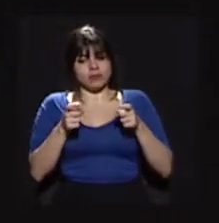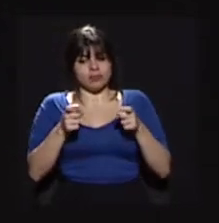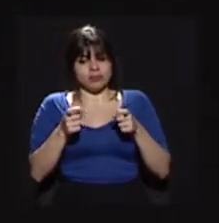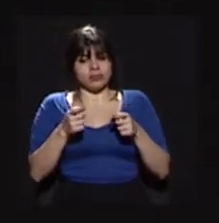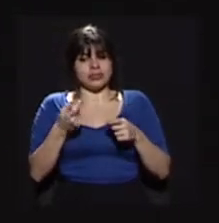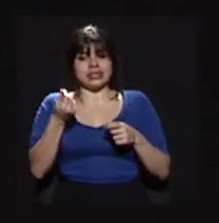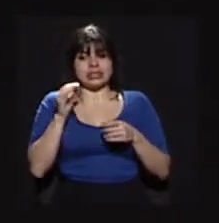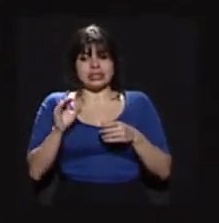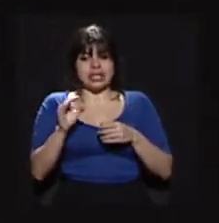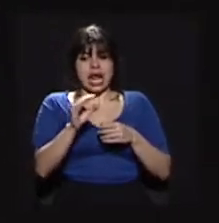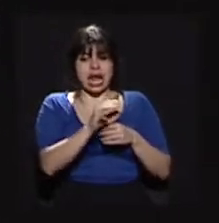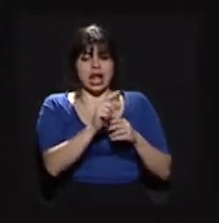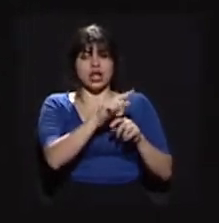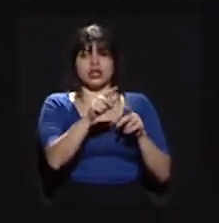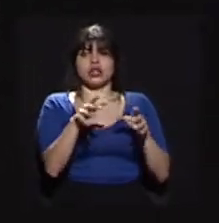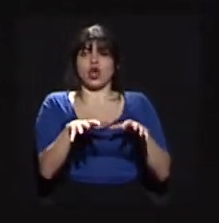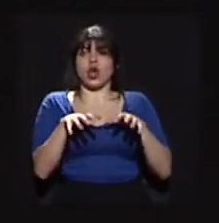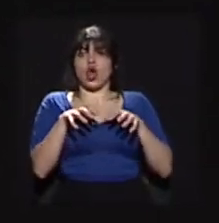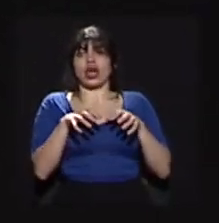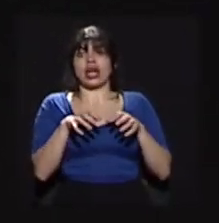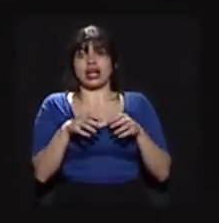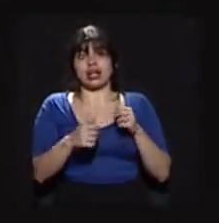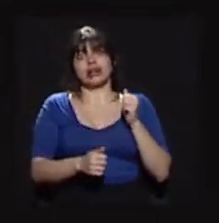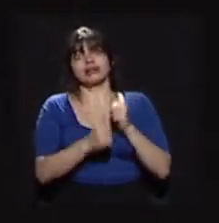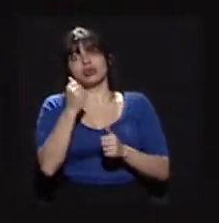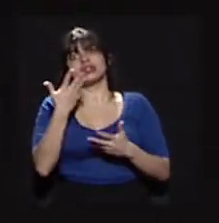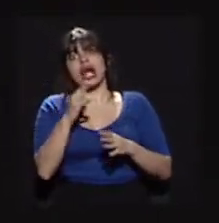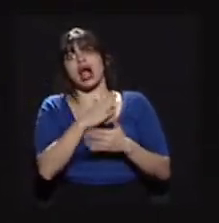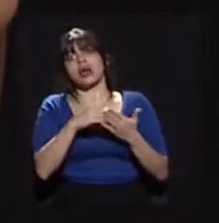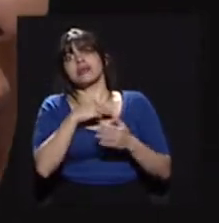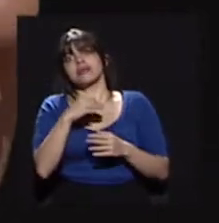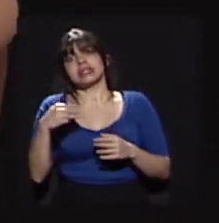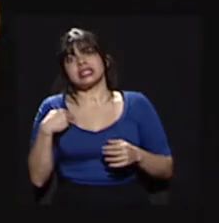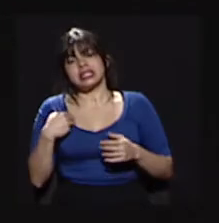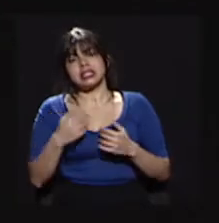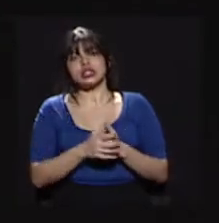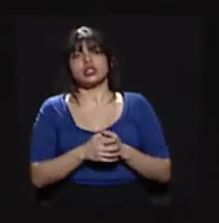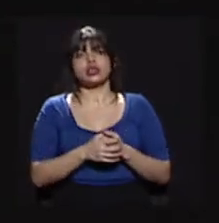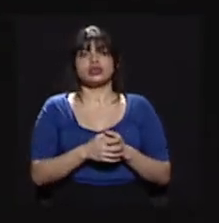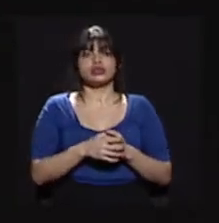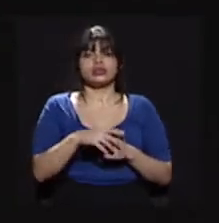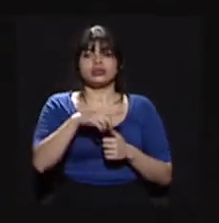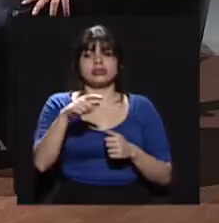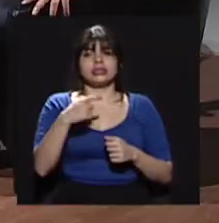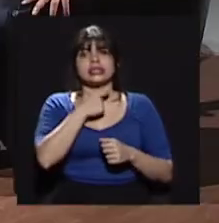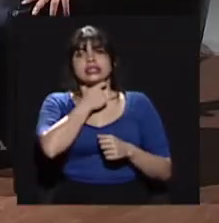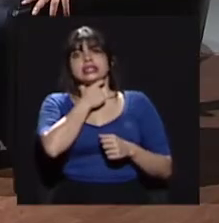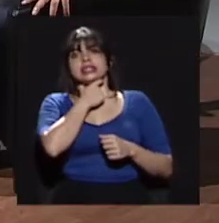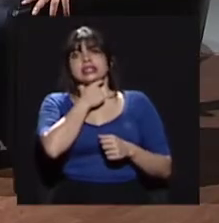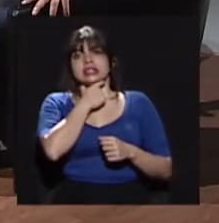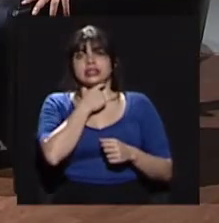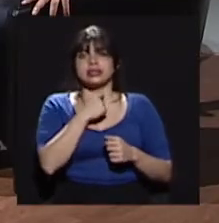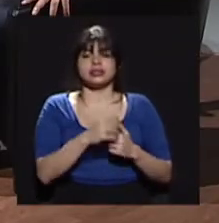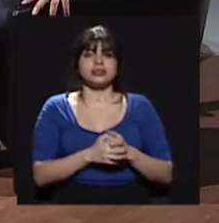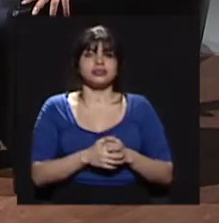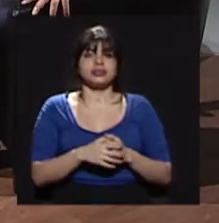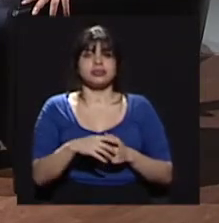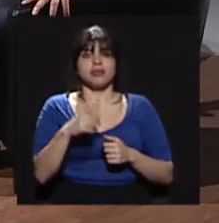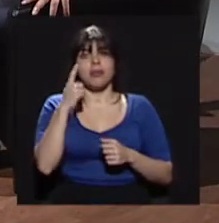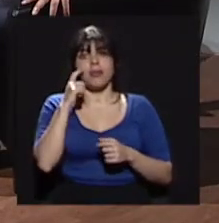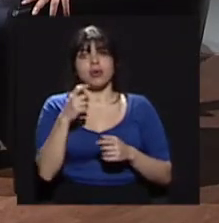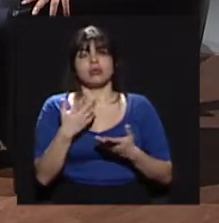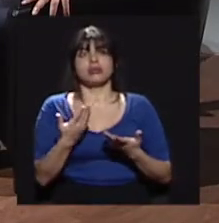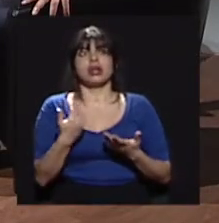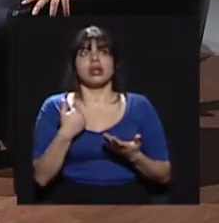de las jerarquías muy congeladas nos está yendo la mano ya hay ministros y ministras que están con la soga al cuello literalmente del punto